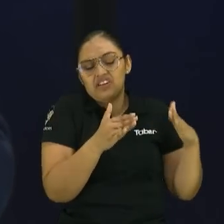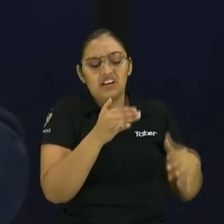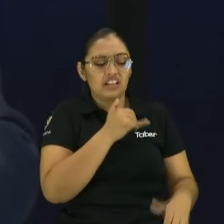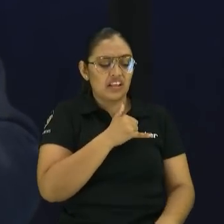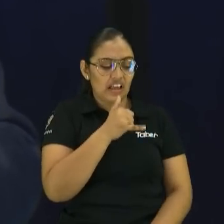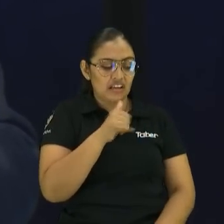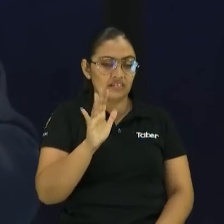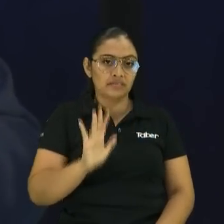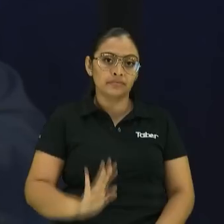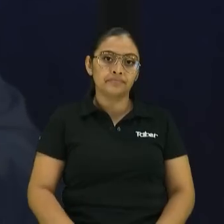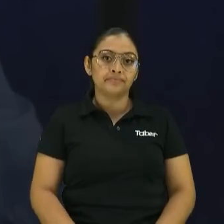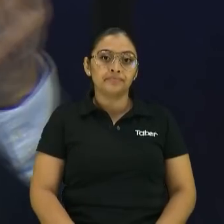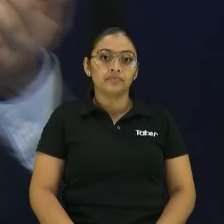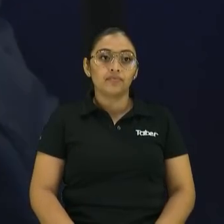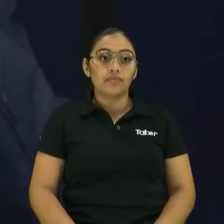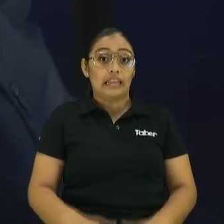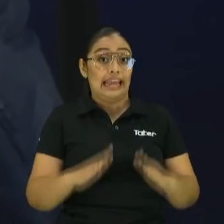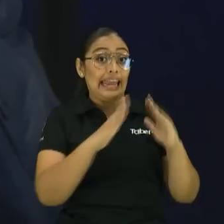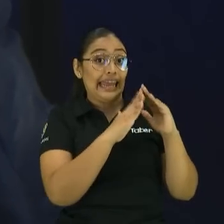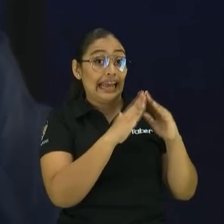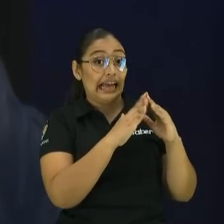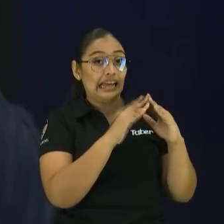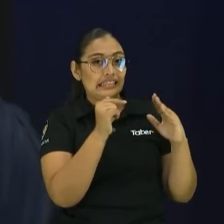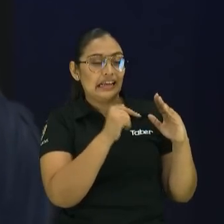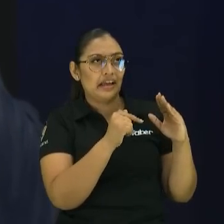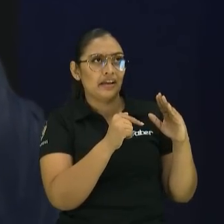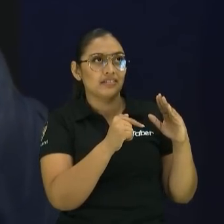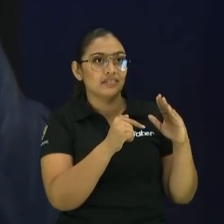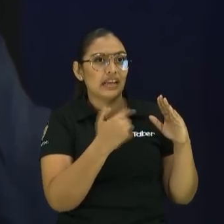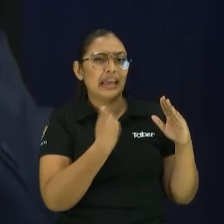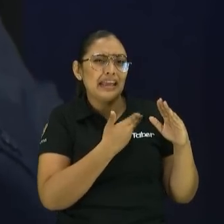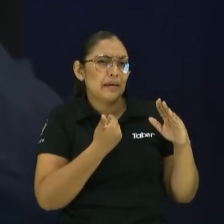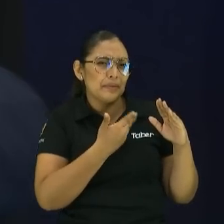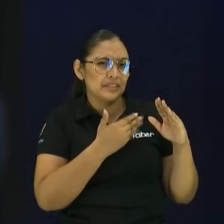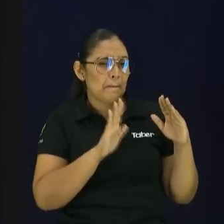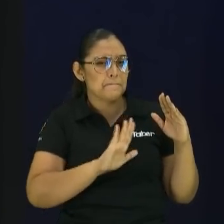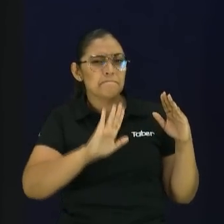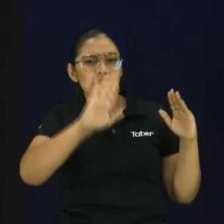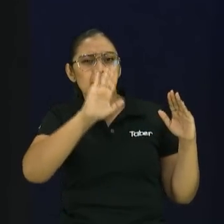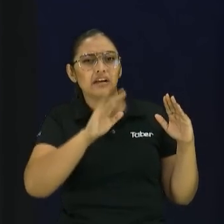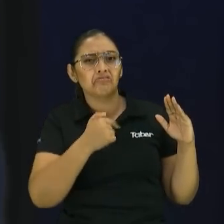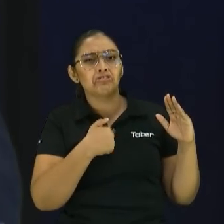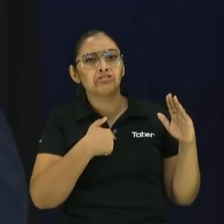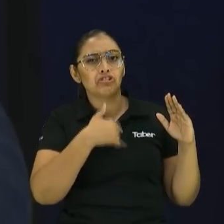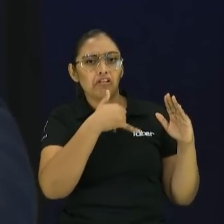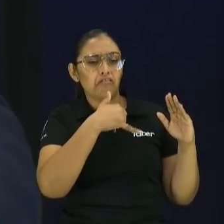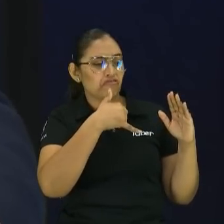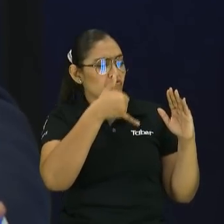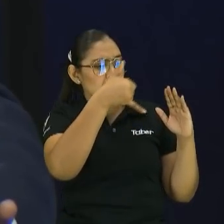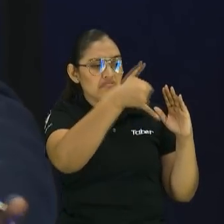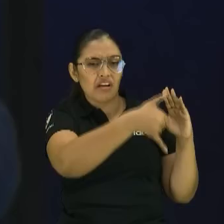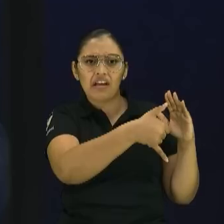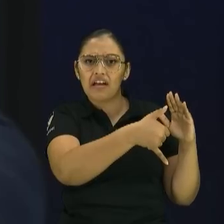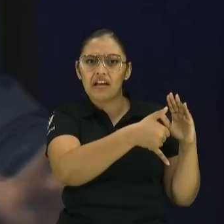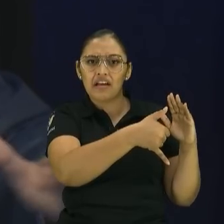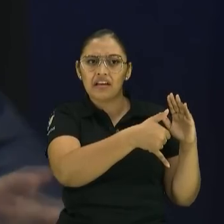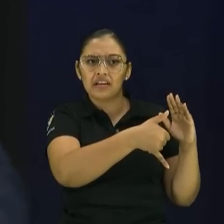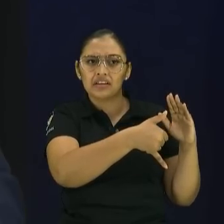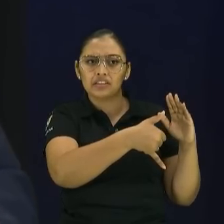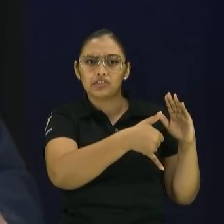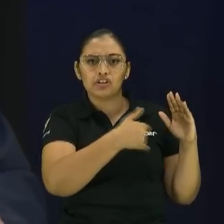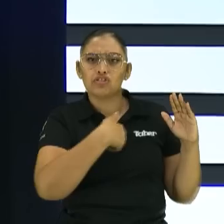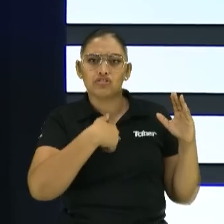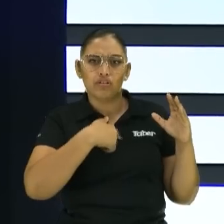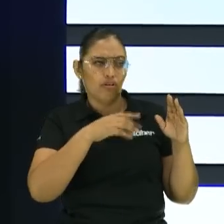alcohólica y en mi casa sucedía un milagro yo dejaba la botellas ahí sin